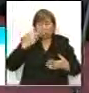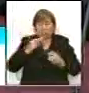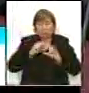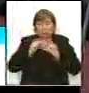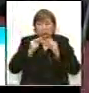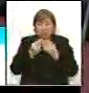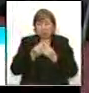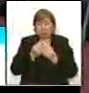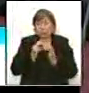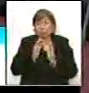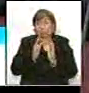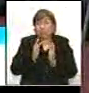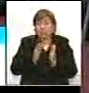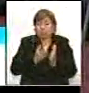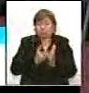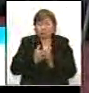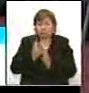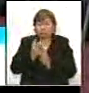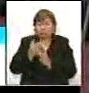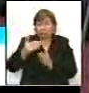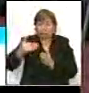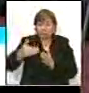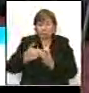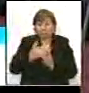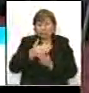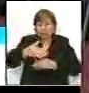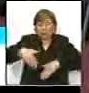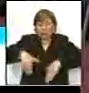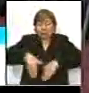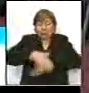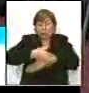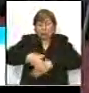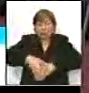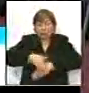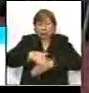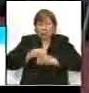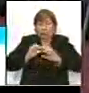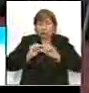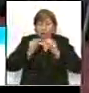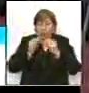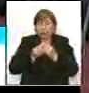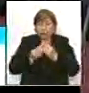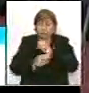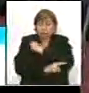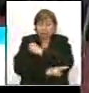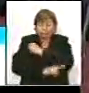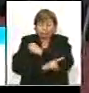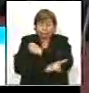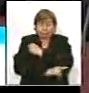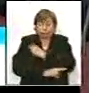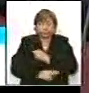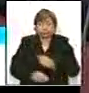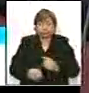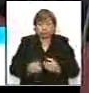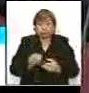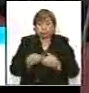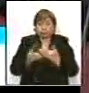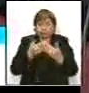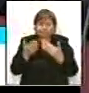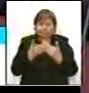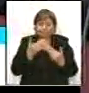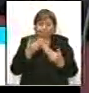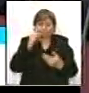misma dirección de apostar por partidos nacionales y hacerle la vida más